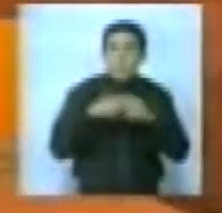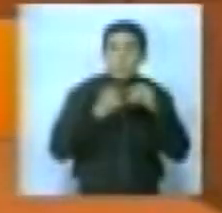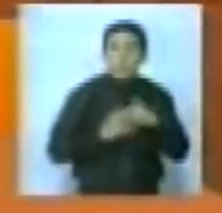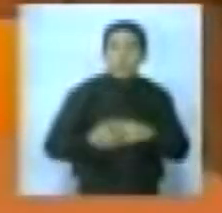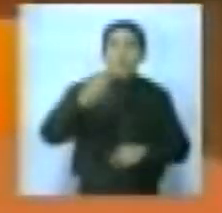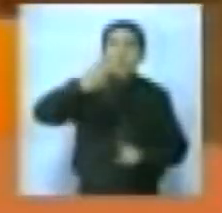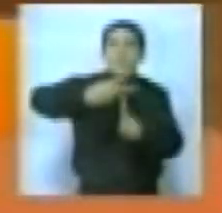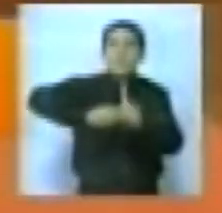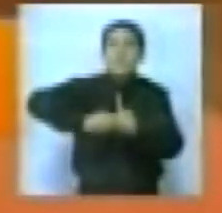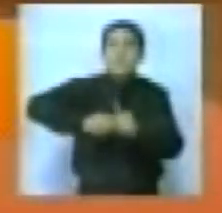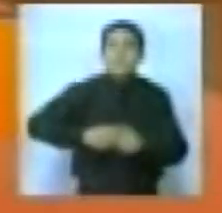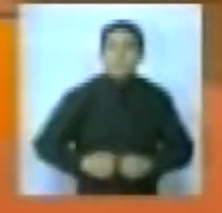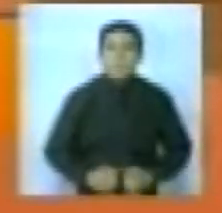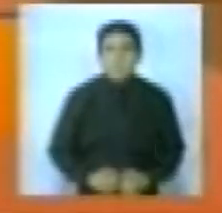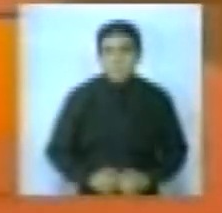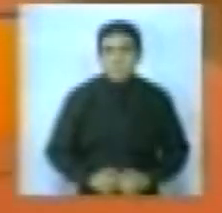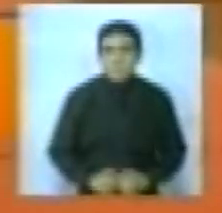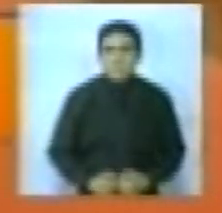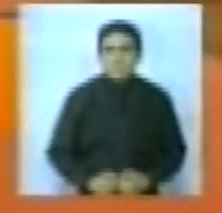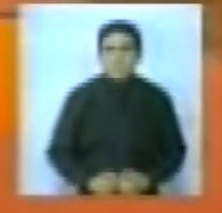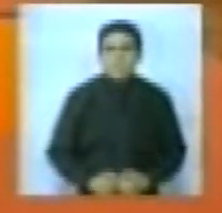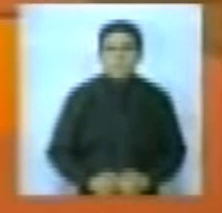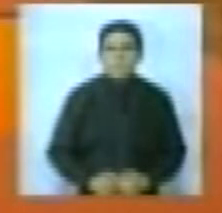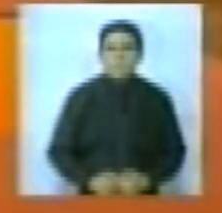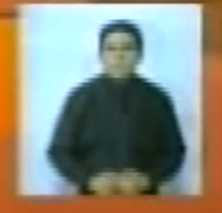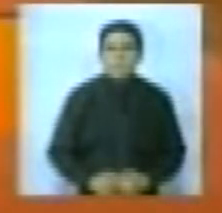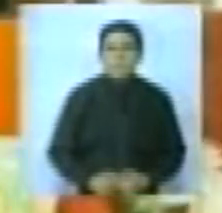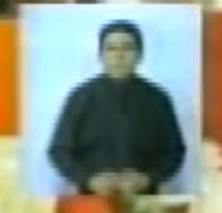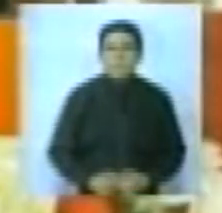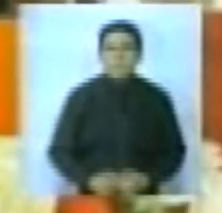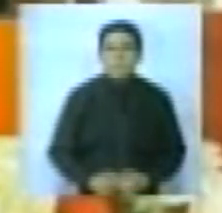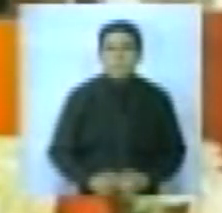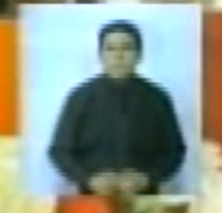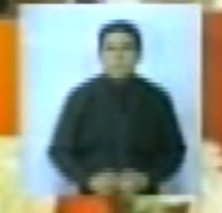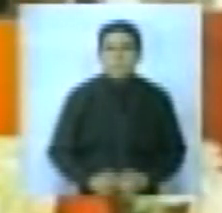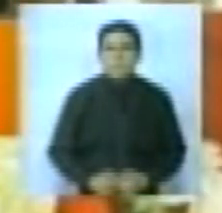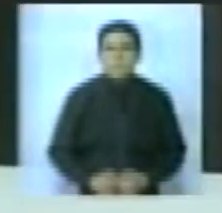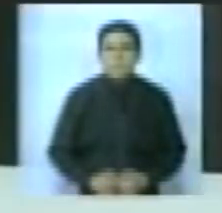60 días. Informó Javier Cueva para RTU Noticias.